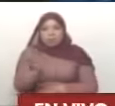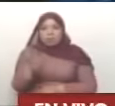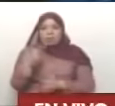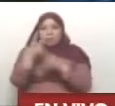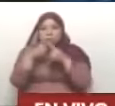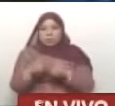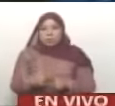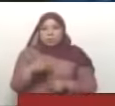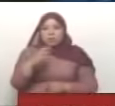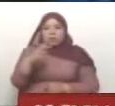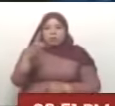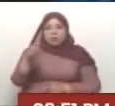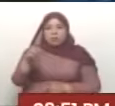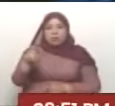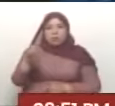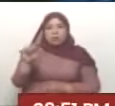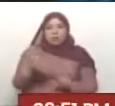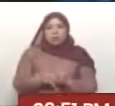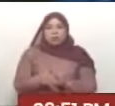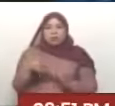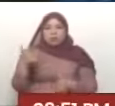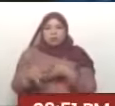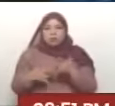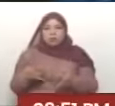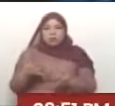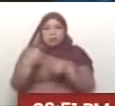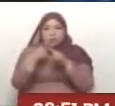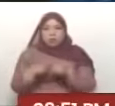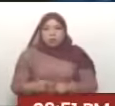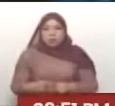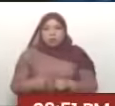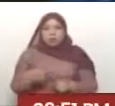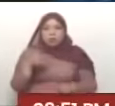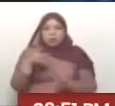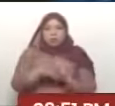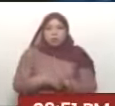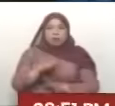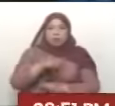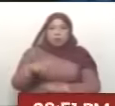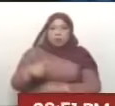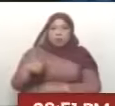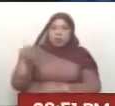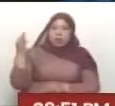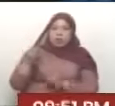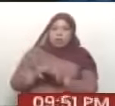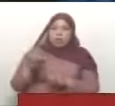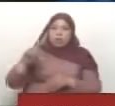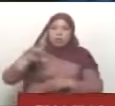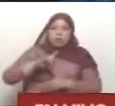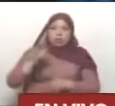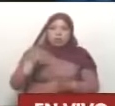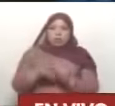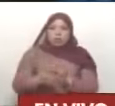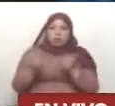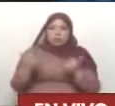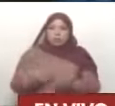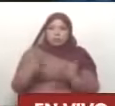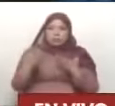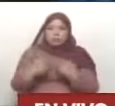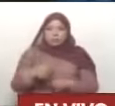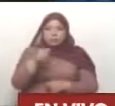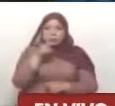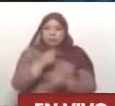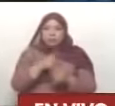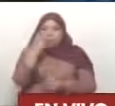de la CEPAL demostró o puso en evidencia que logró el mayor éxito en América Latina en cuanto a superación